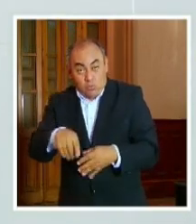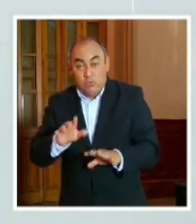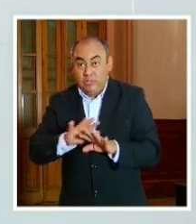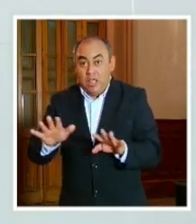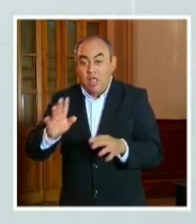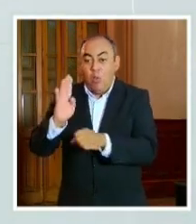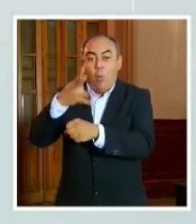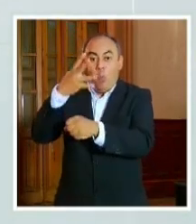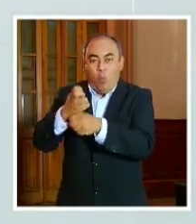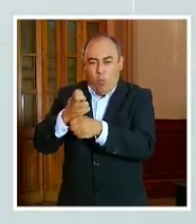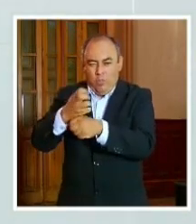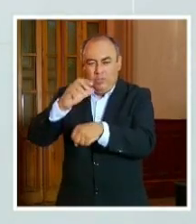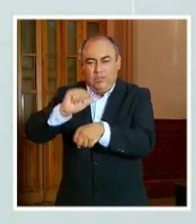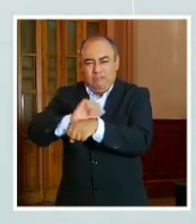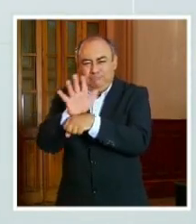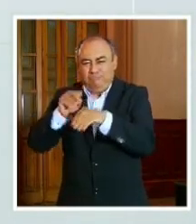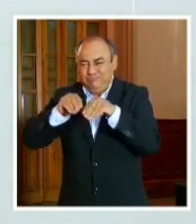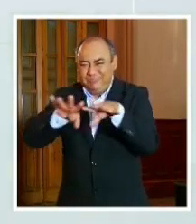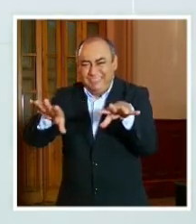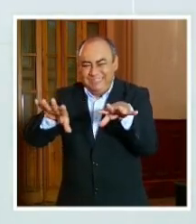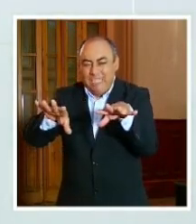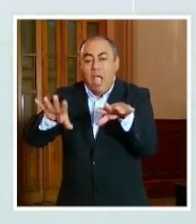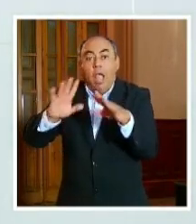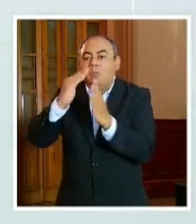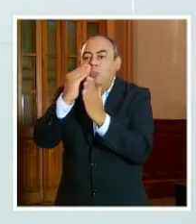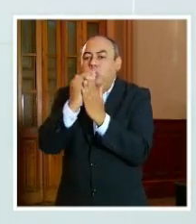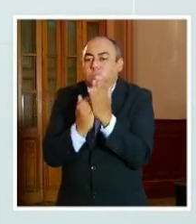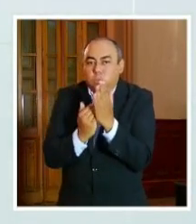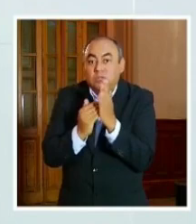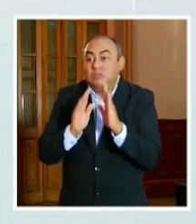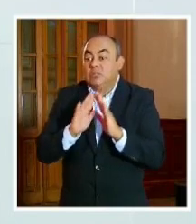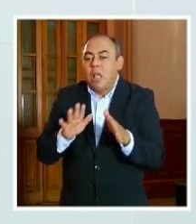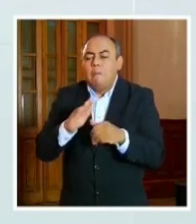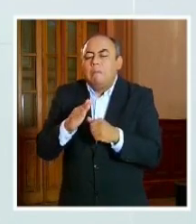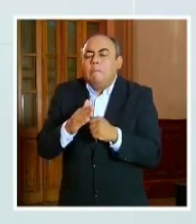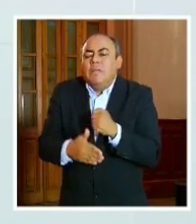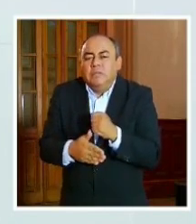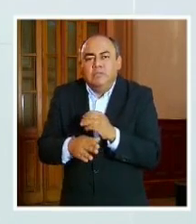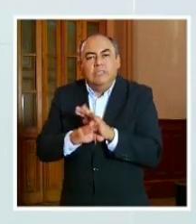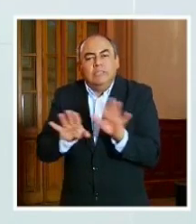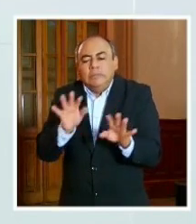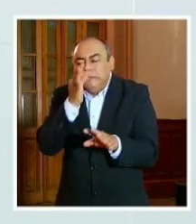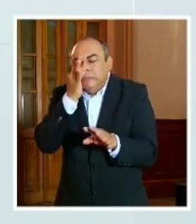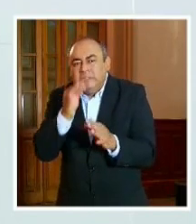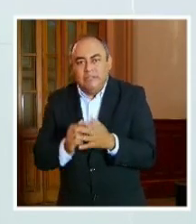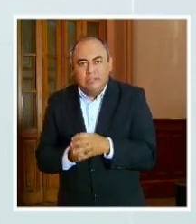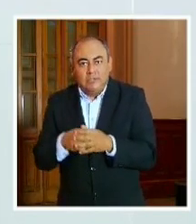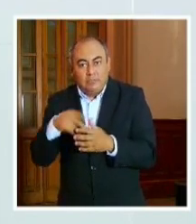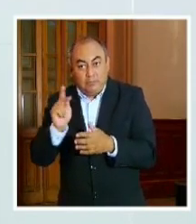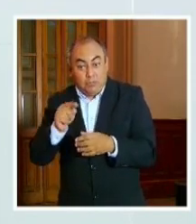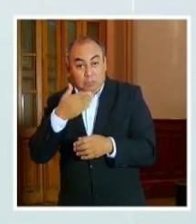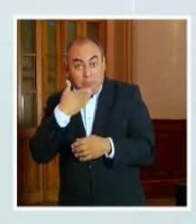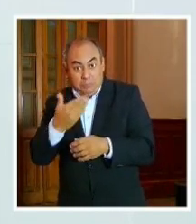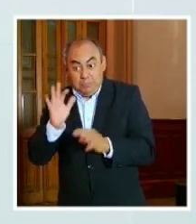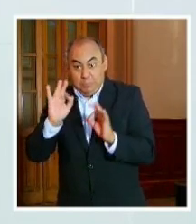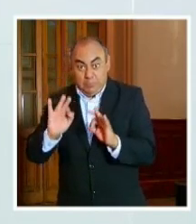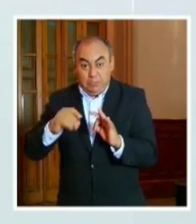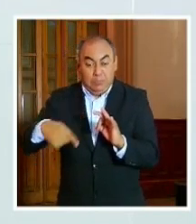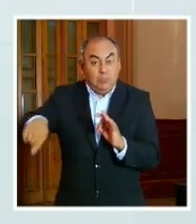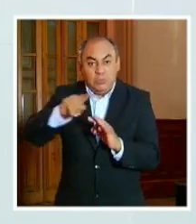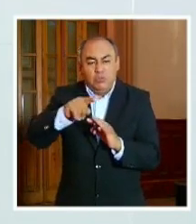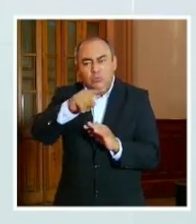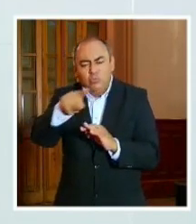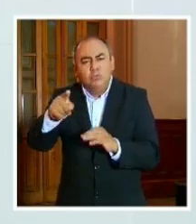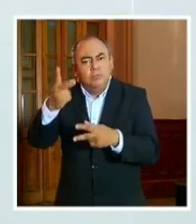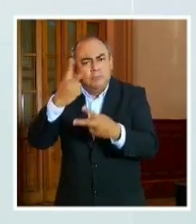saliendo de esta cuarta ola y evaluando muy bien el impacto de la movilidad y sobre todo